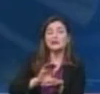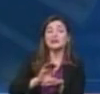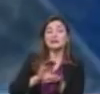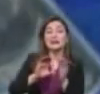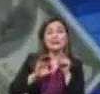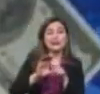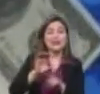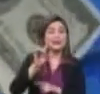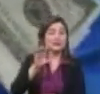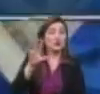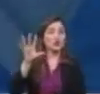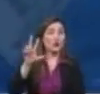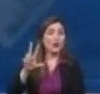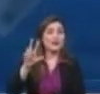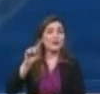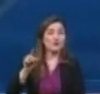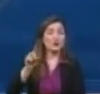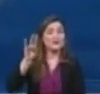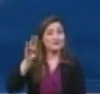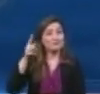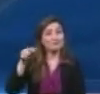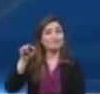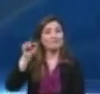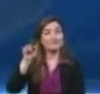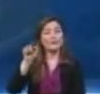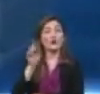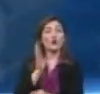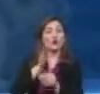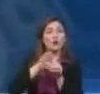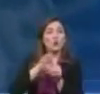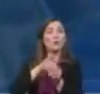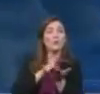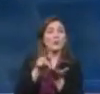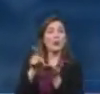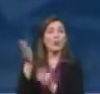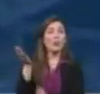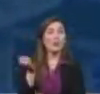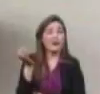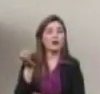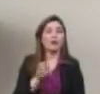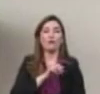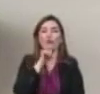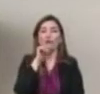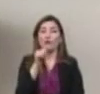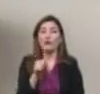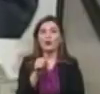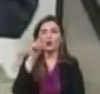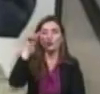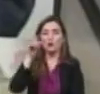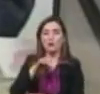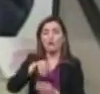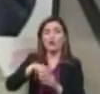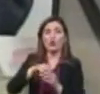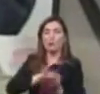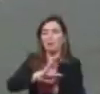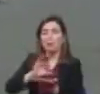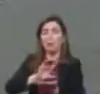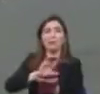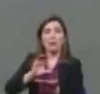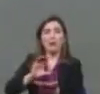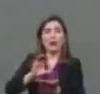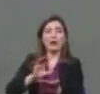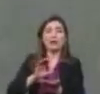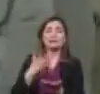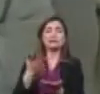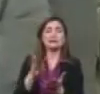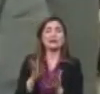cuales 153.7 millones se destinarán a pensiones. La falta de aporte estatal ahondó el déficit del seguro de